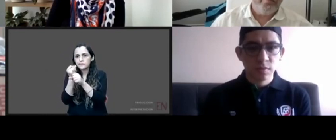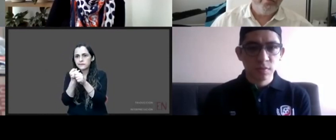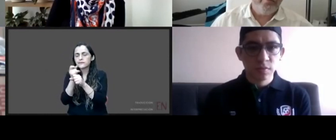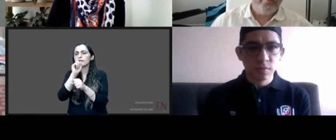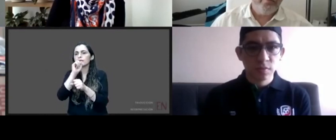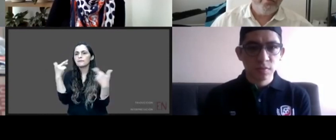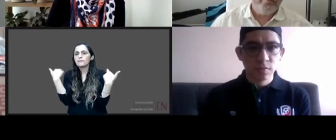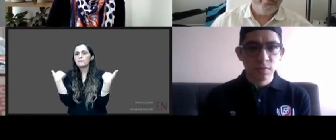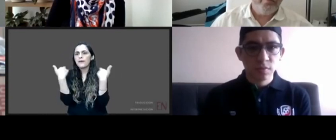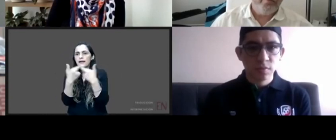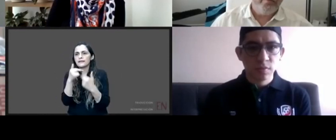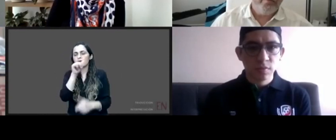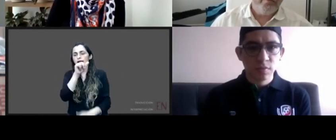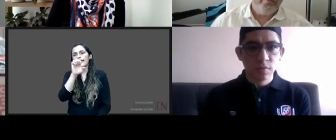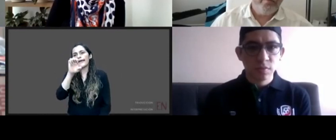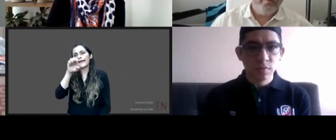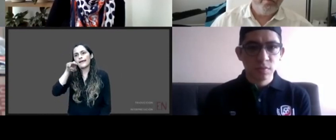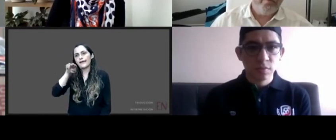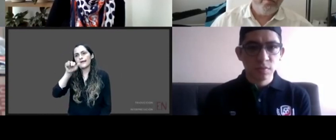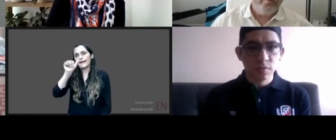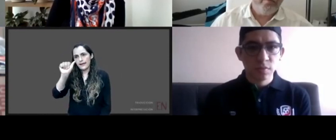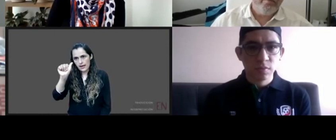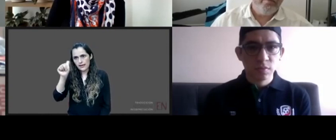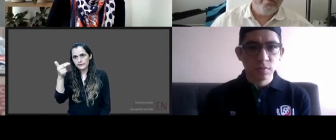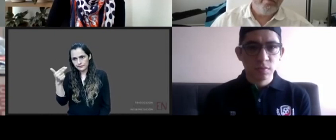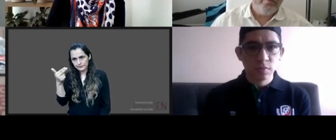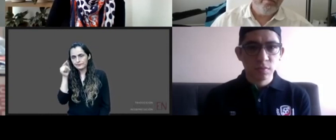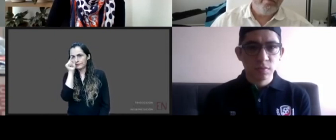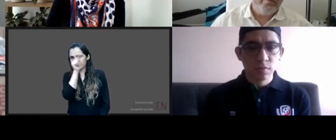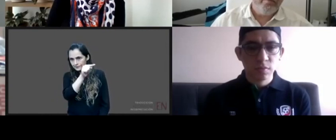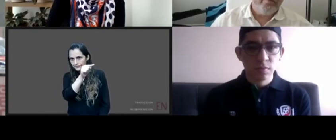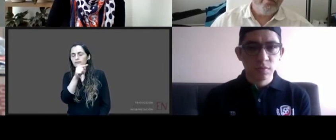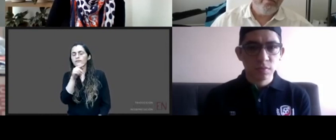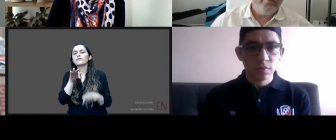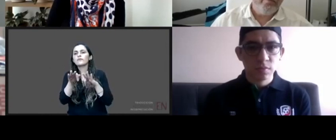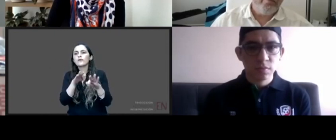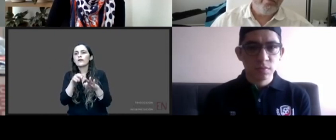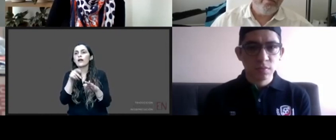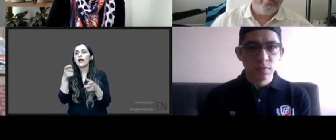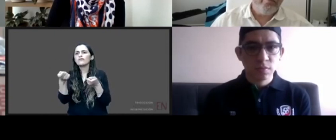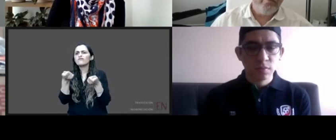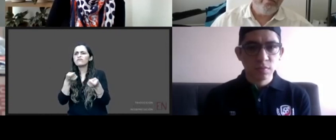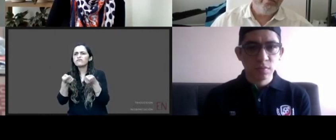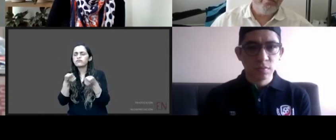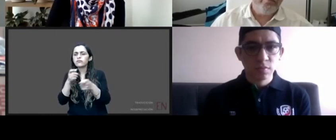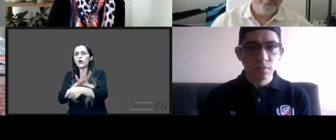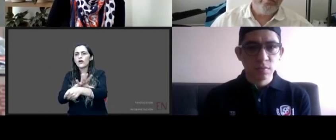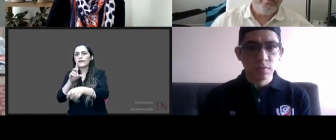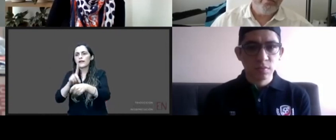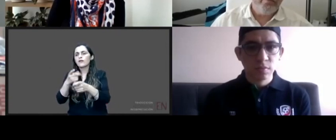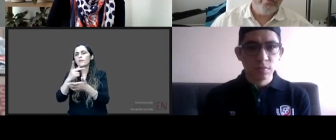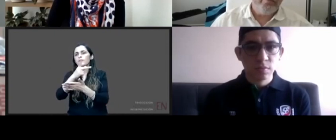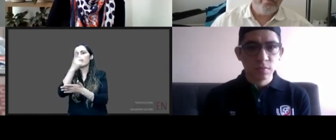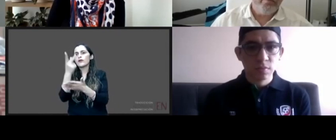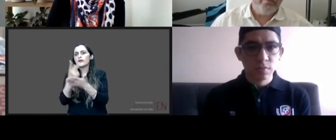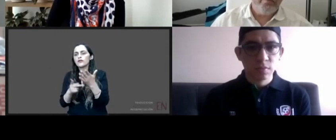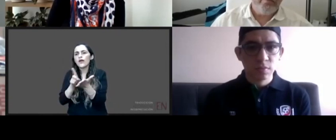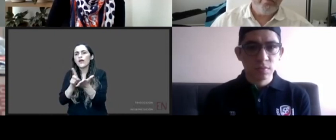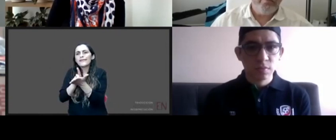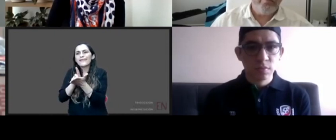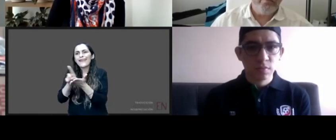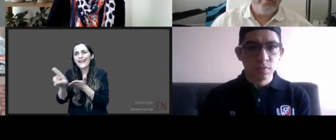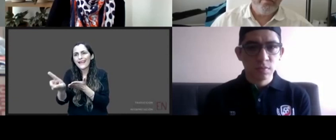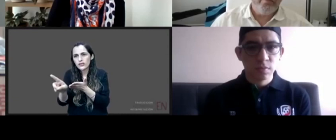e Historia. Dirigió el proyecto Vocabulario Esencial del Derecho Mexicano en Lengua de Señas